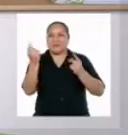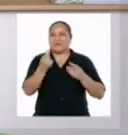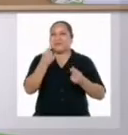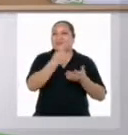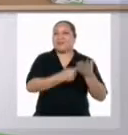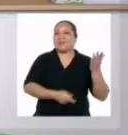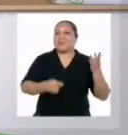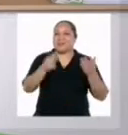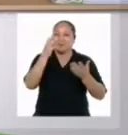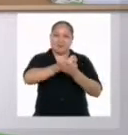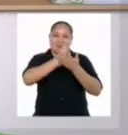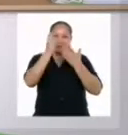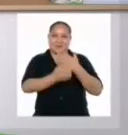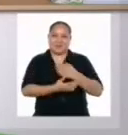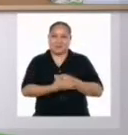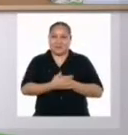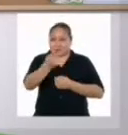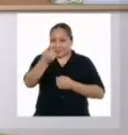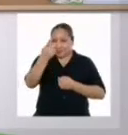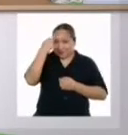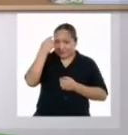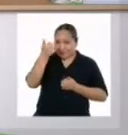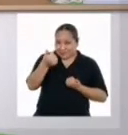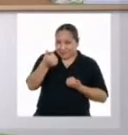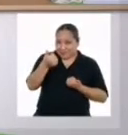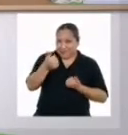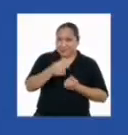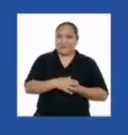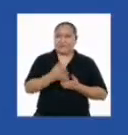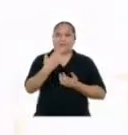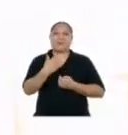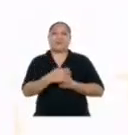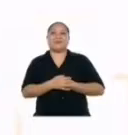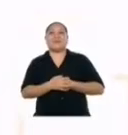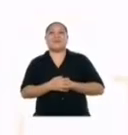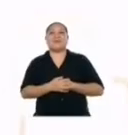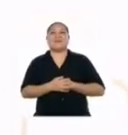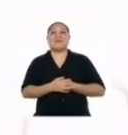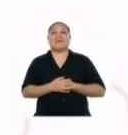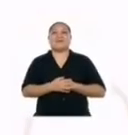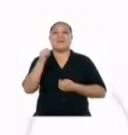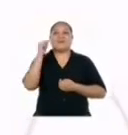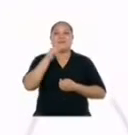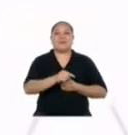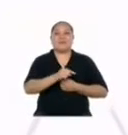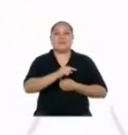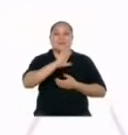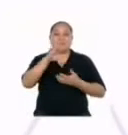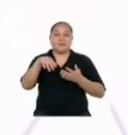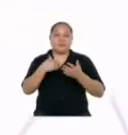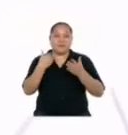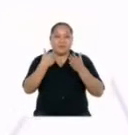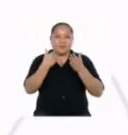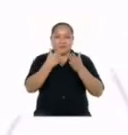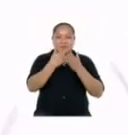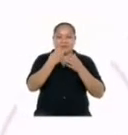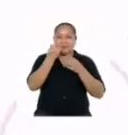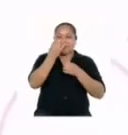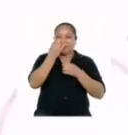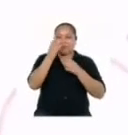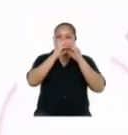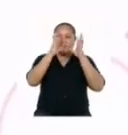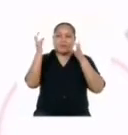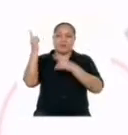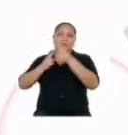qué trata el programa. ¿Les parece? A ver, estábamos a pocos días del retorno a